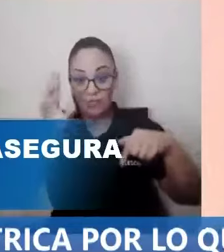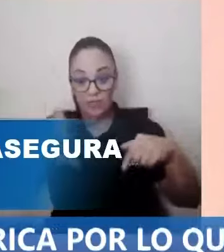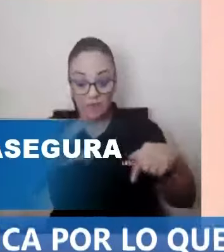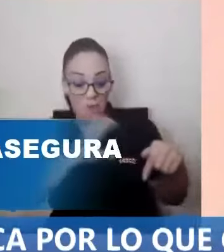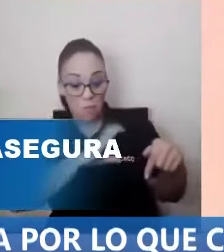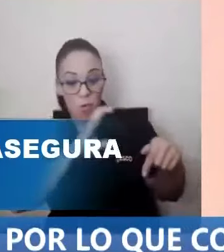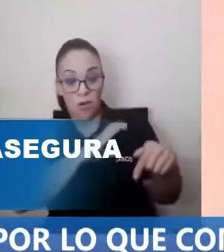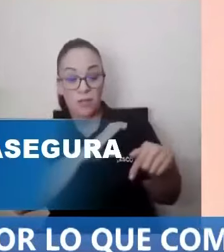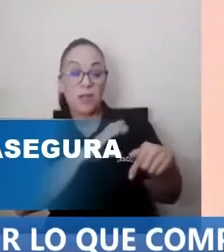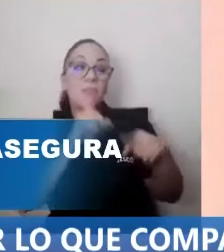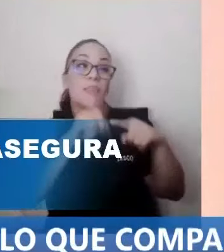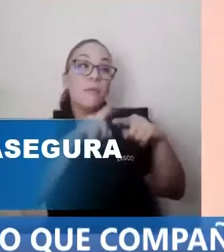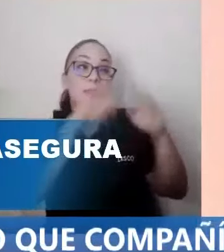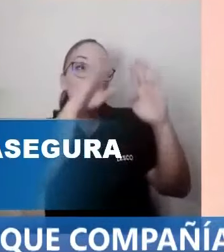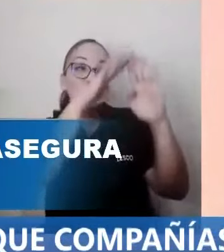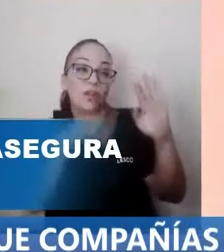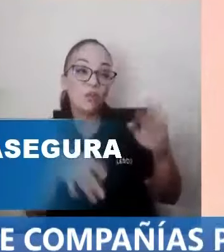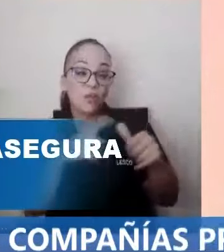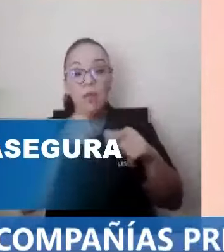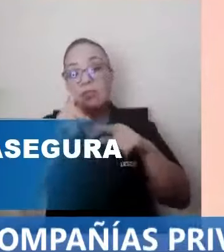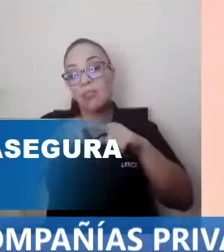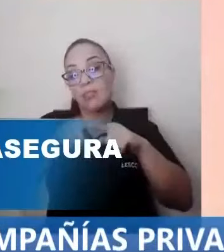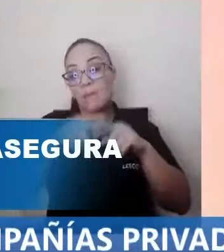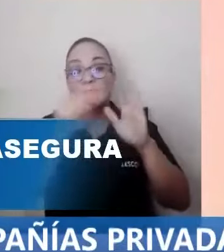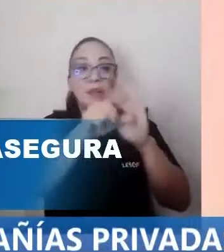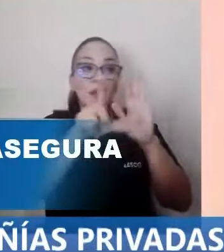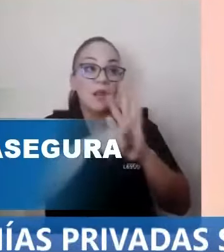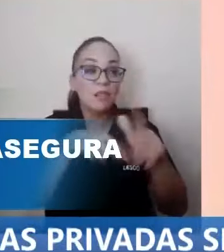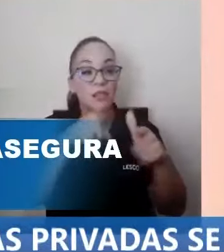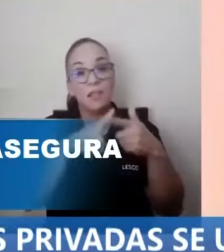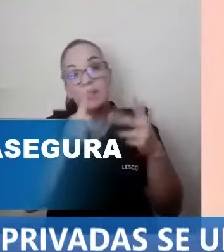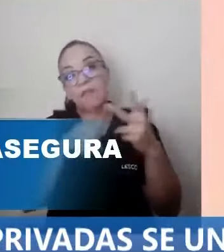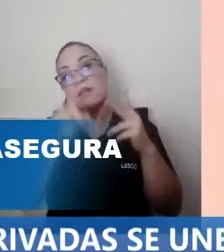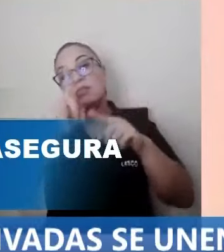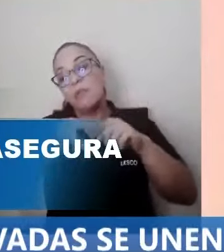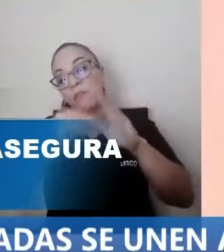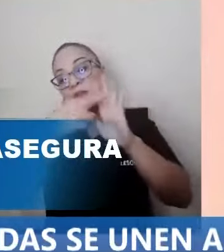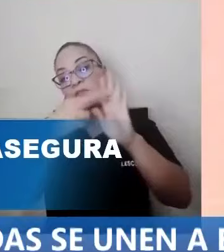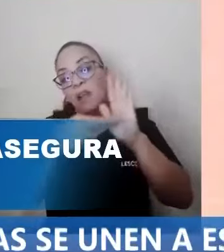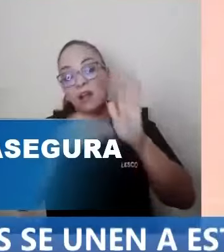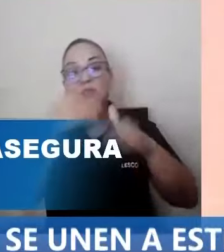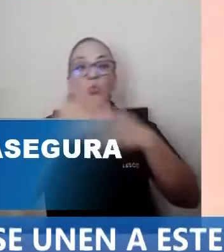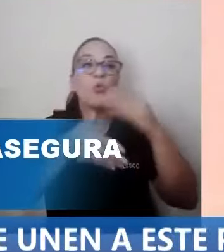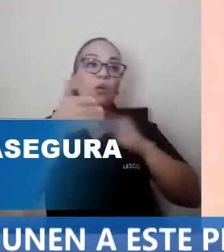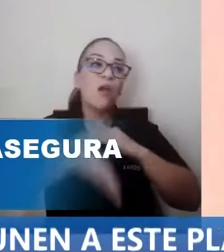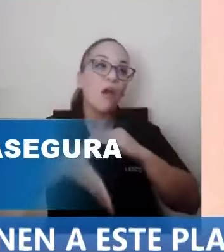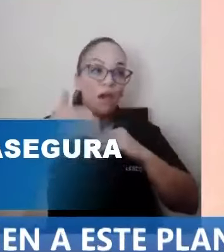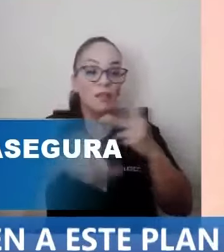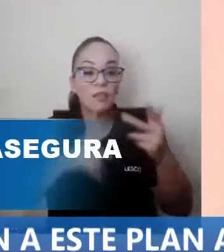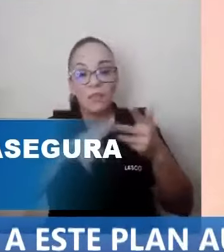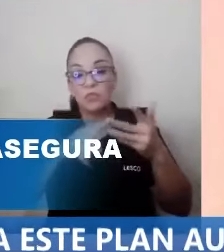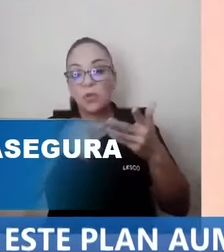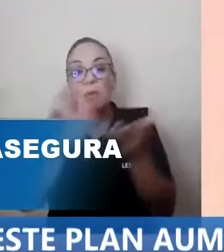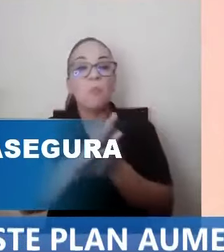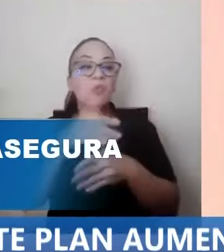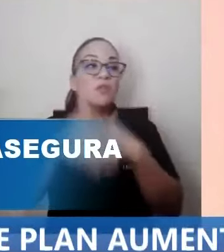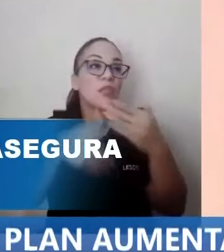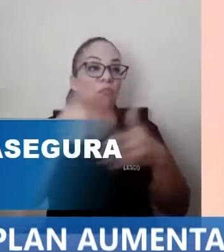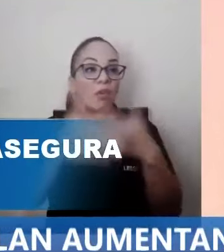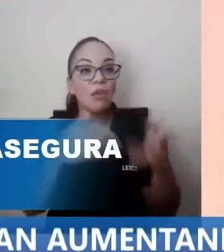Asamblea Legislativa, reglas burocráticas y procedimientos administrativos para personal,